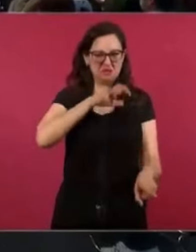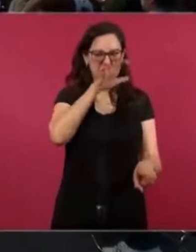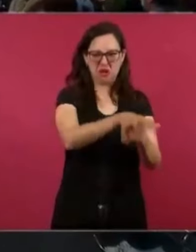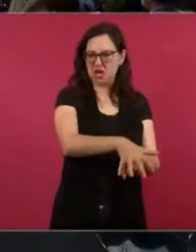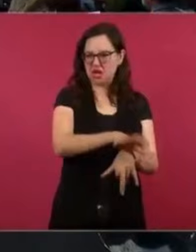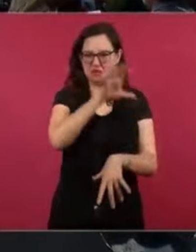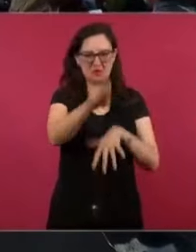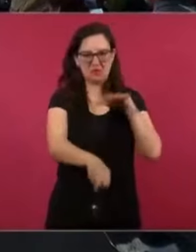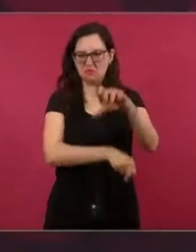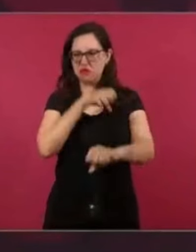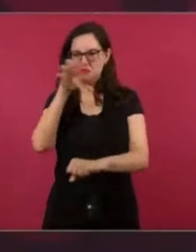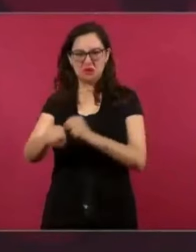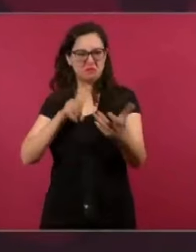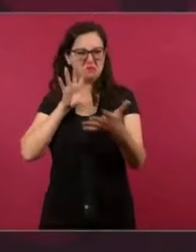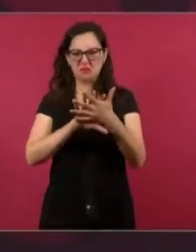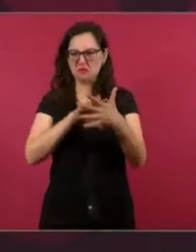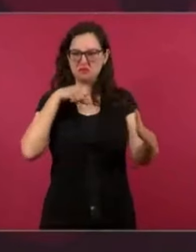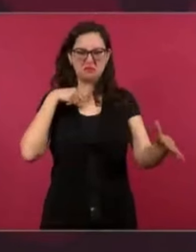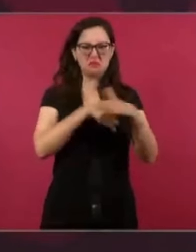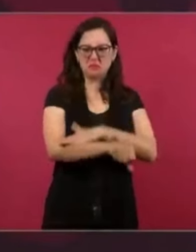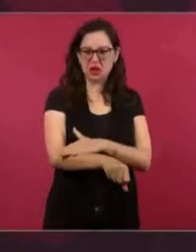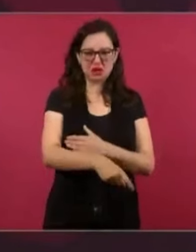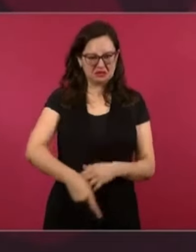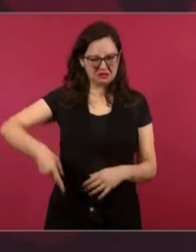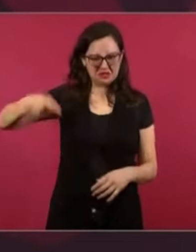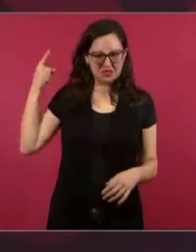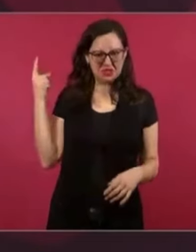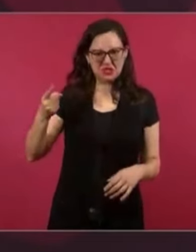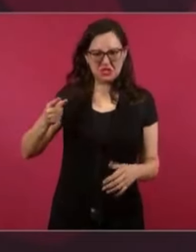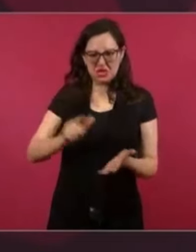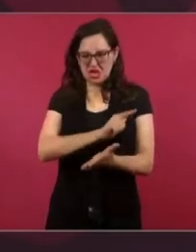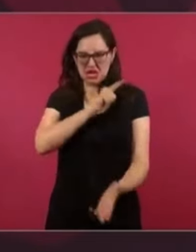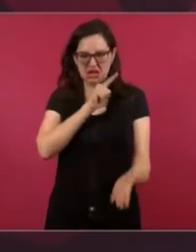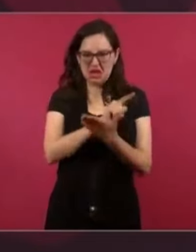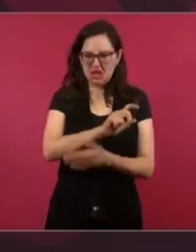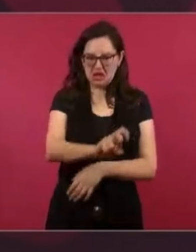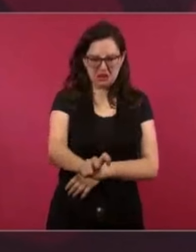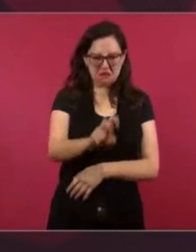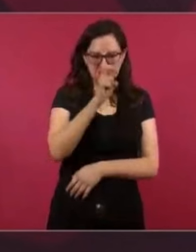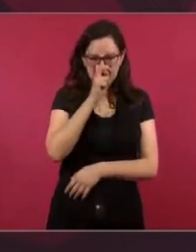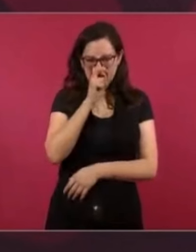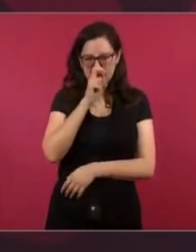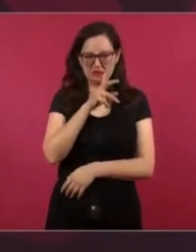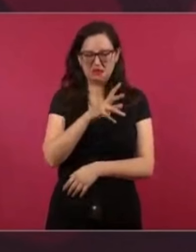con cárceles, con amenazas de mano dura, con leyes más severas.